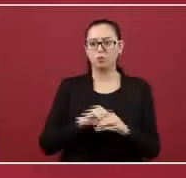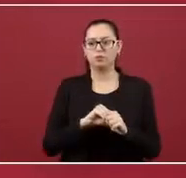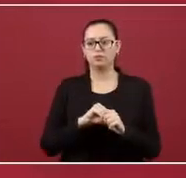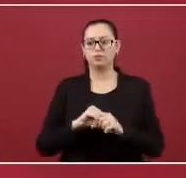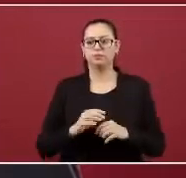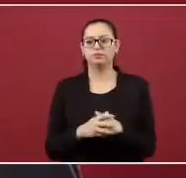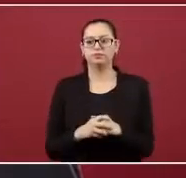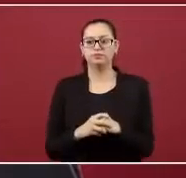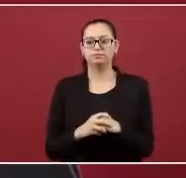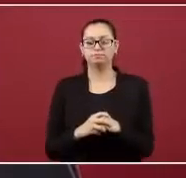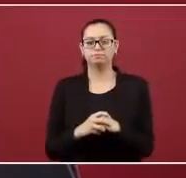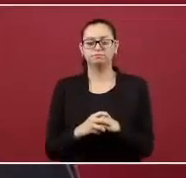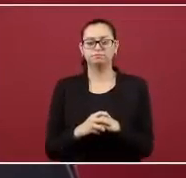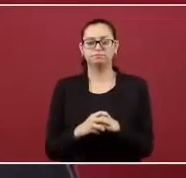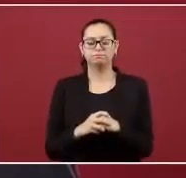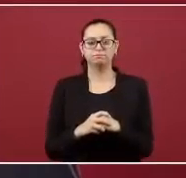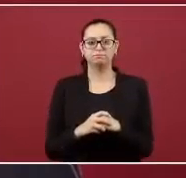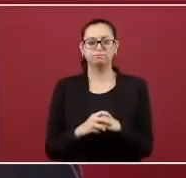Yo